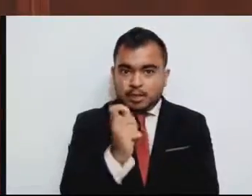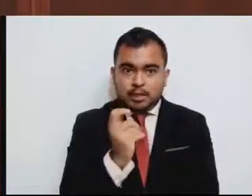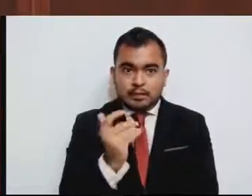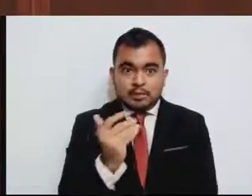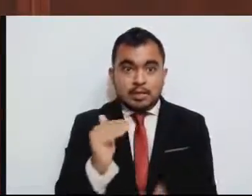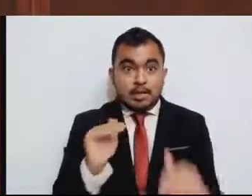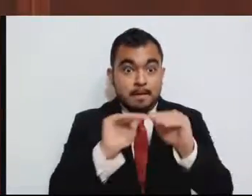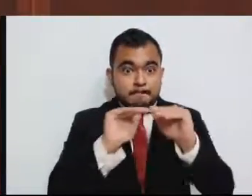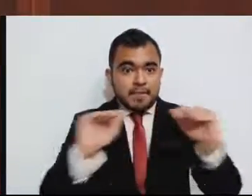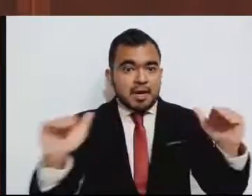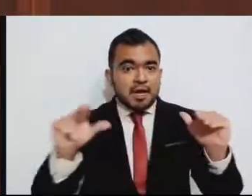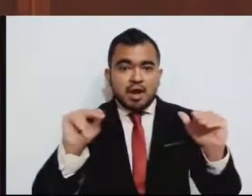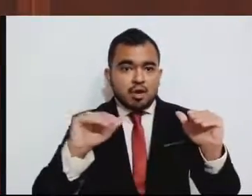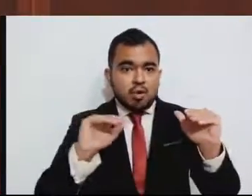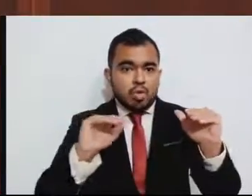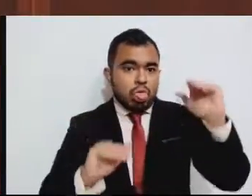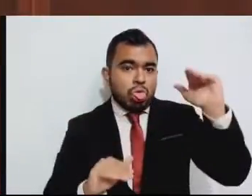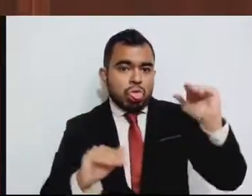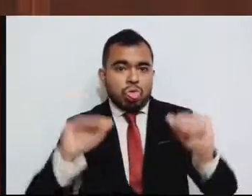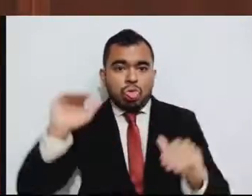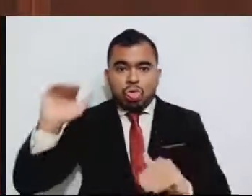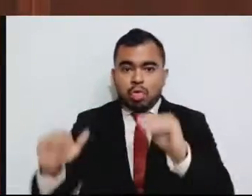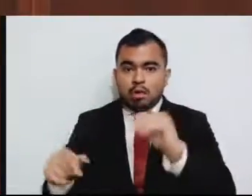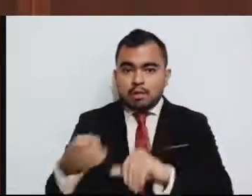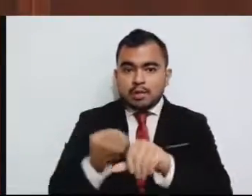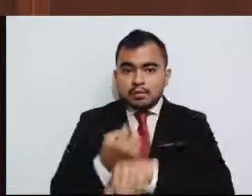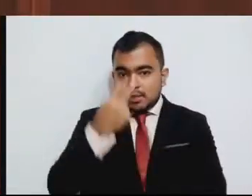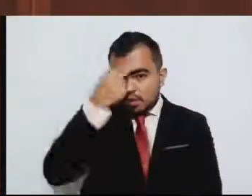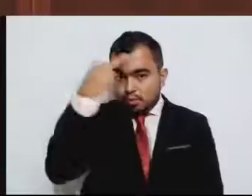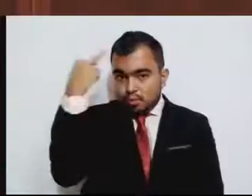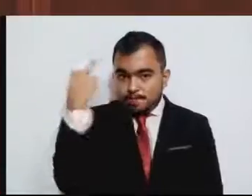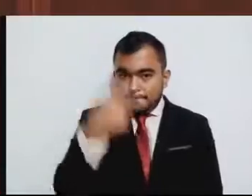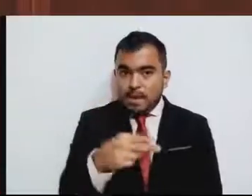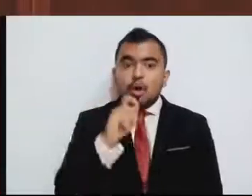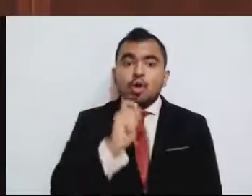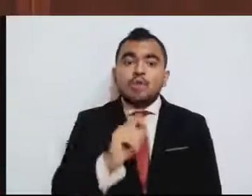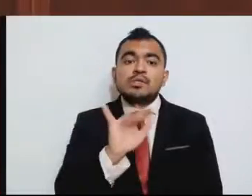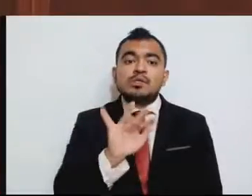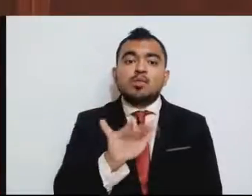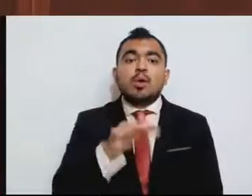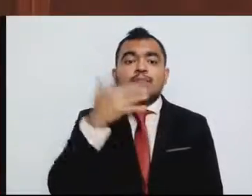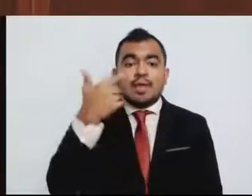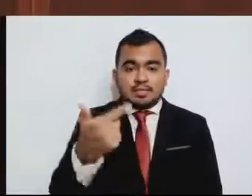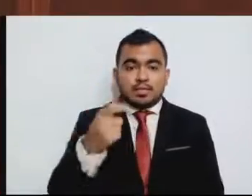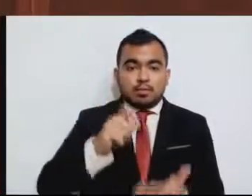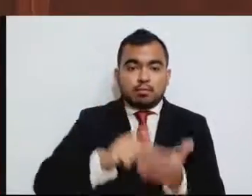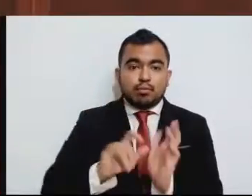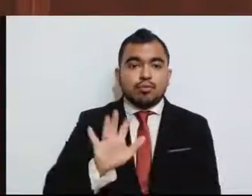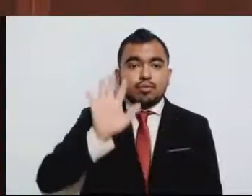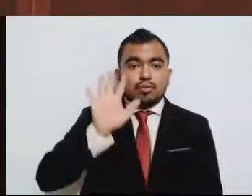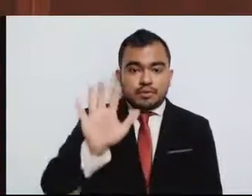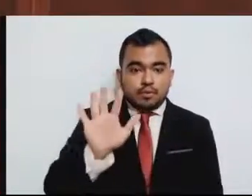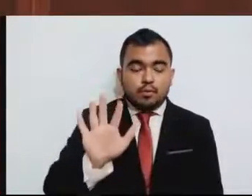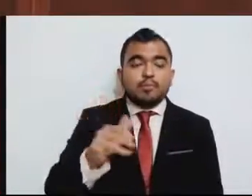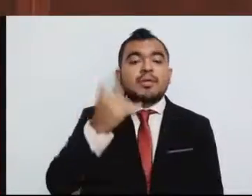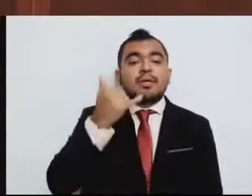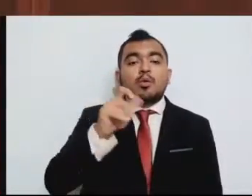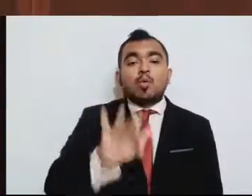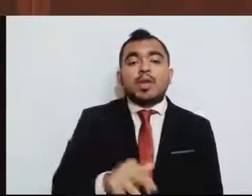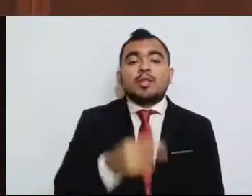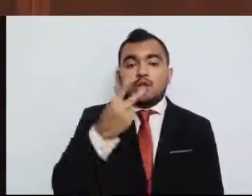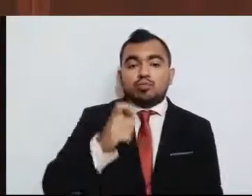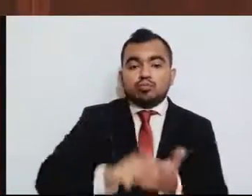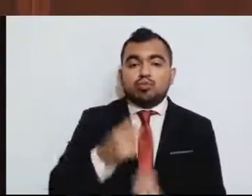en el estado de méxico lo que representa el 57.5 y el 42.2 del total de